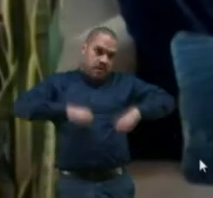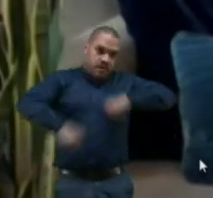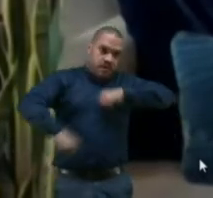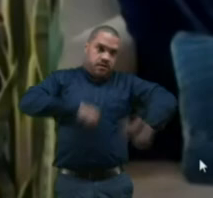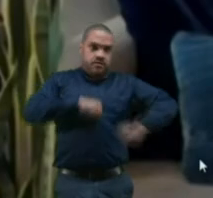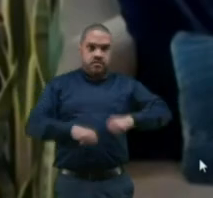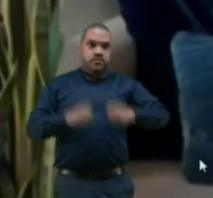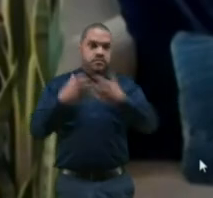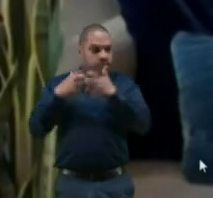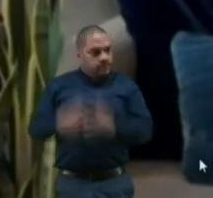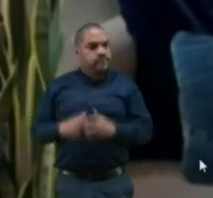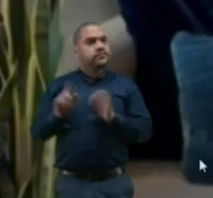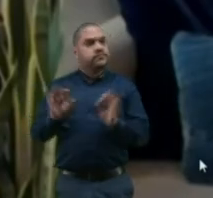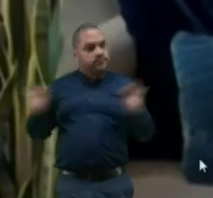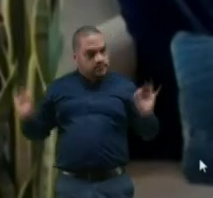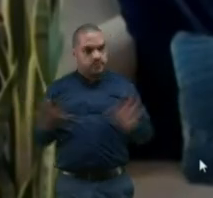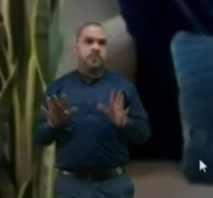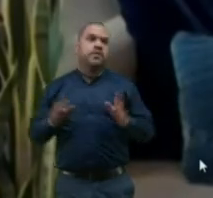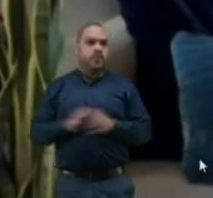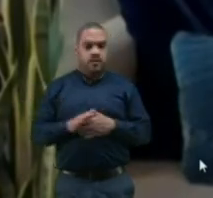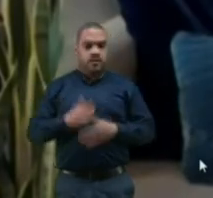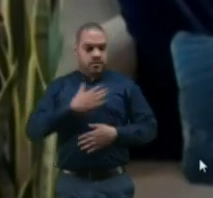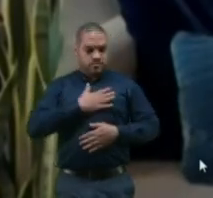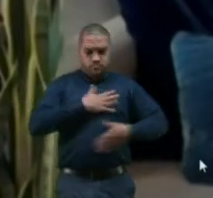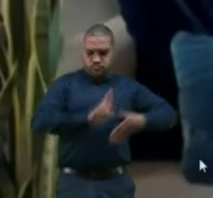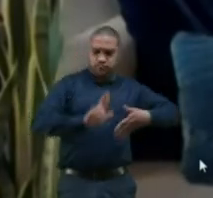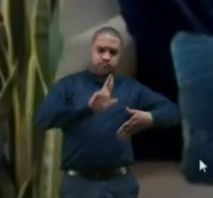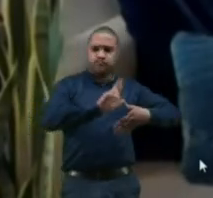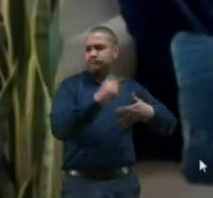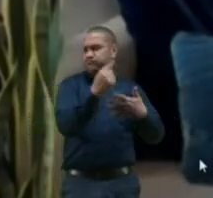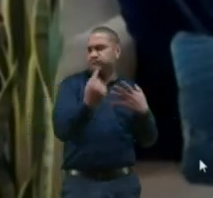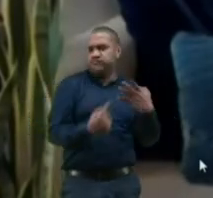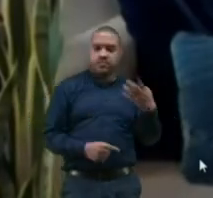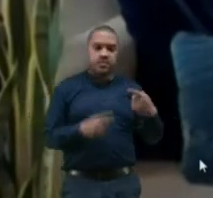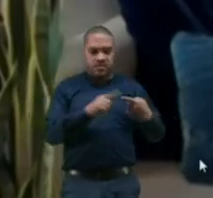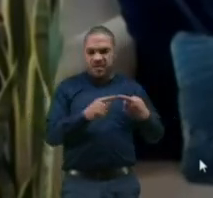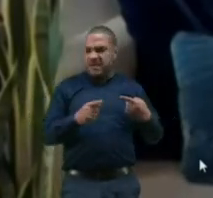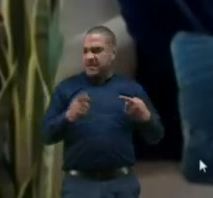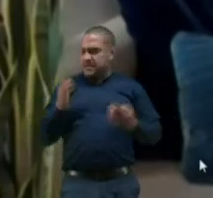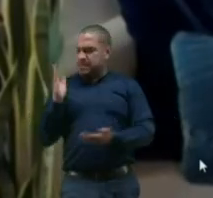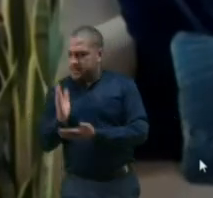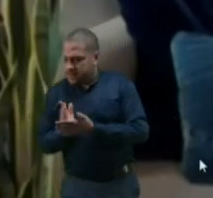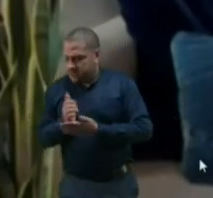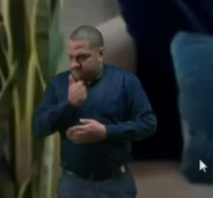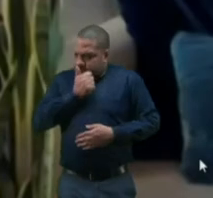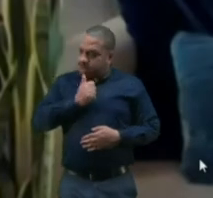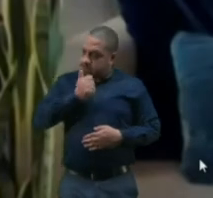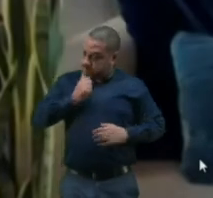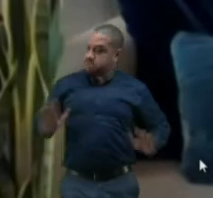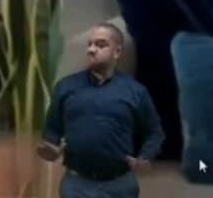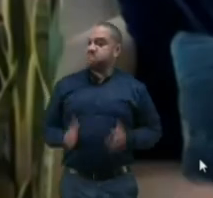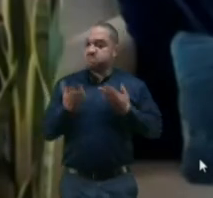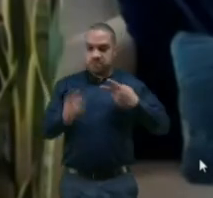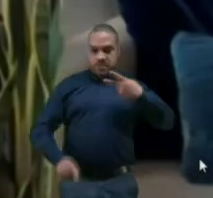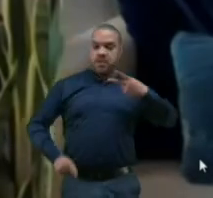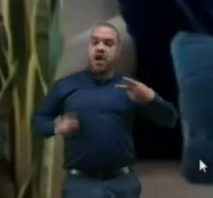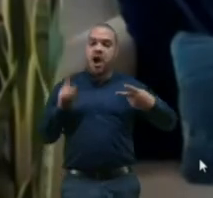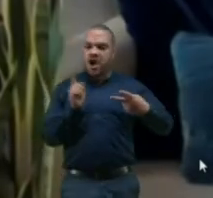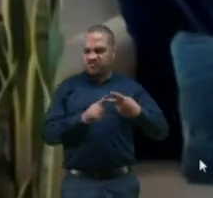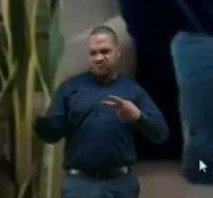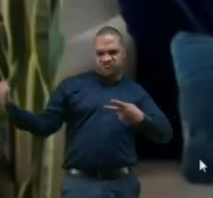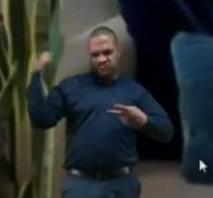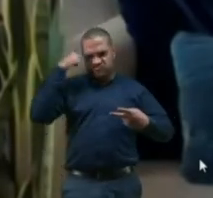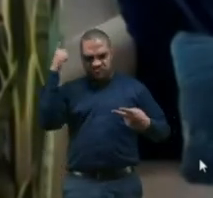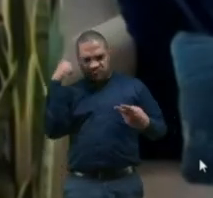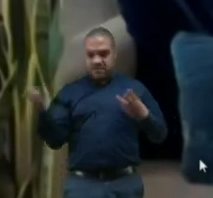parece que los latinoamericanos tenemos esas cosas esas cosas son resiliencia astucia y talento resiliencia nos sobra porque nuestros